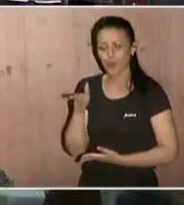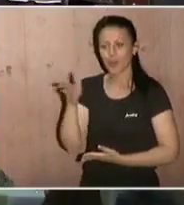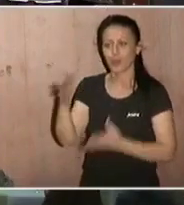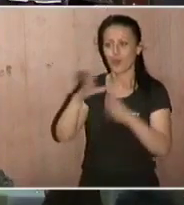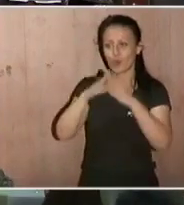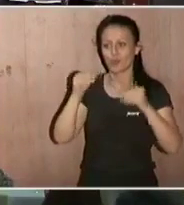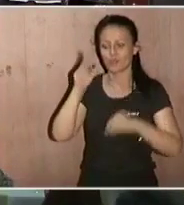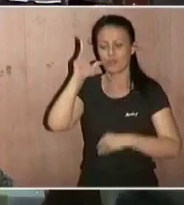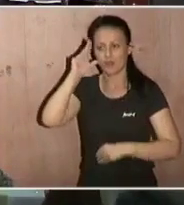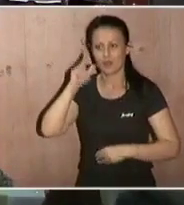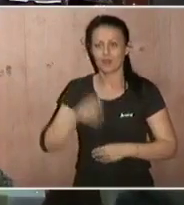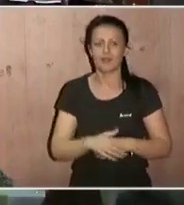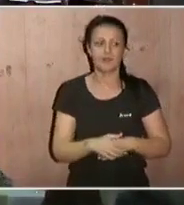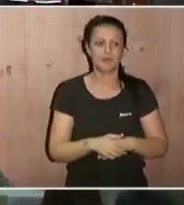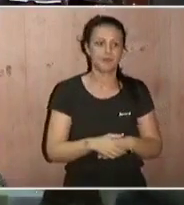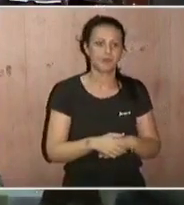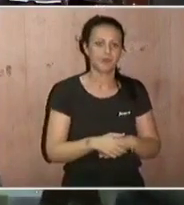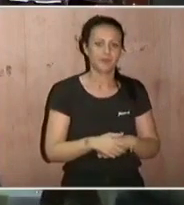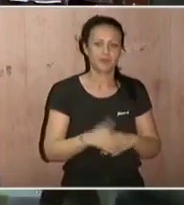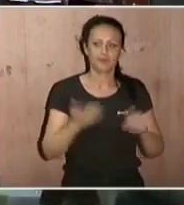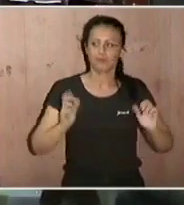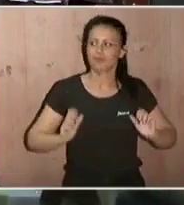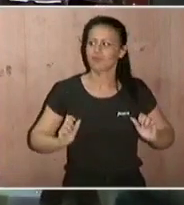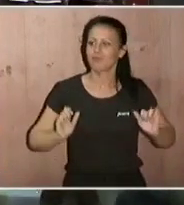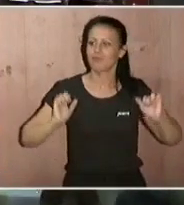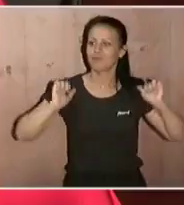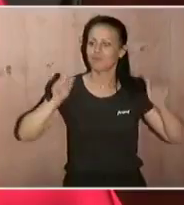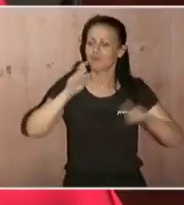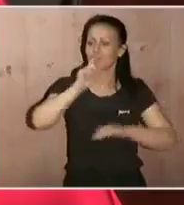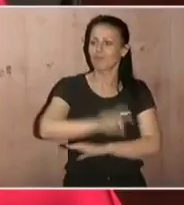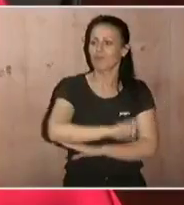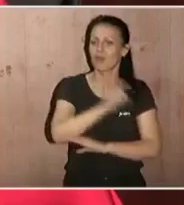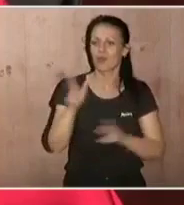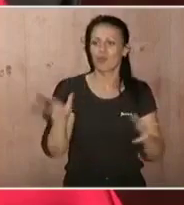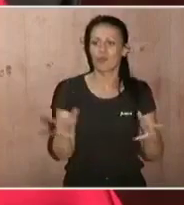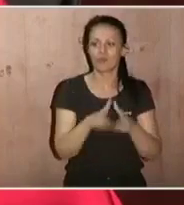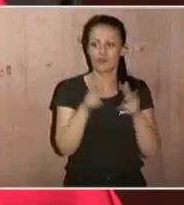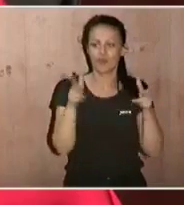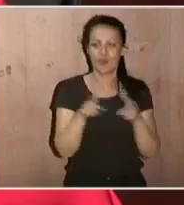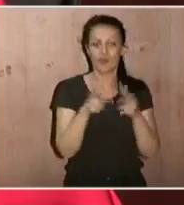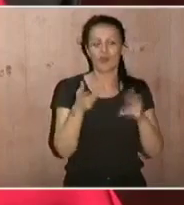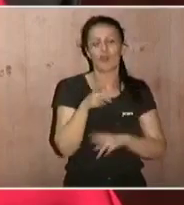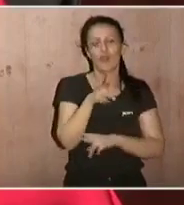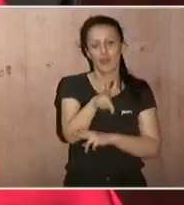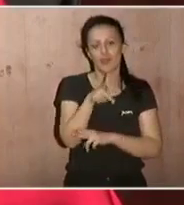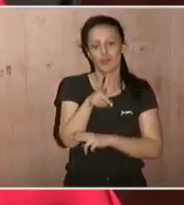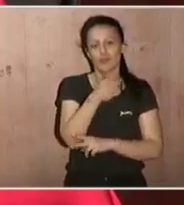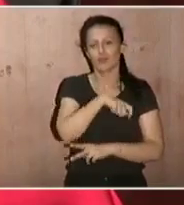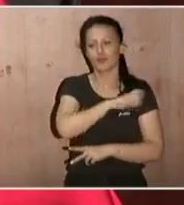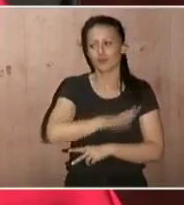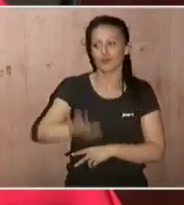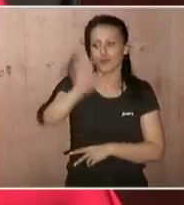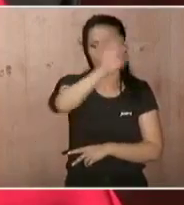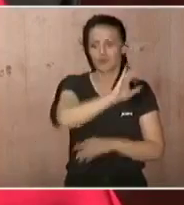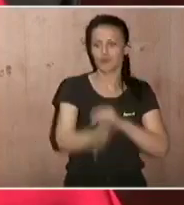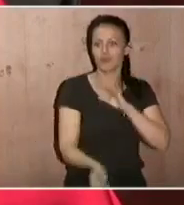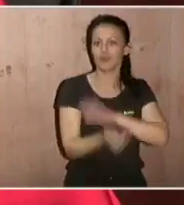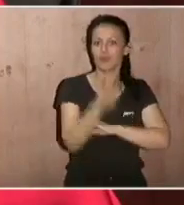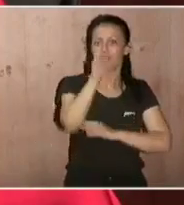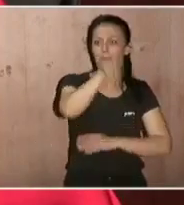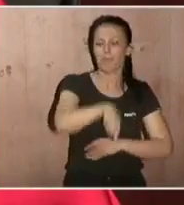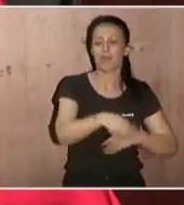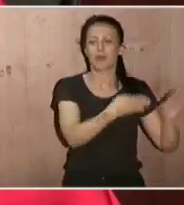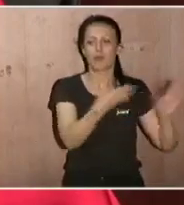Alicante. Iniciada como fundador de la Asociación de Derecho Ambiental Español, creada en